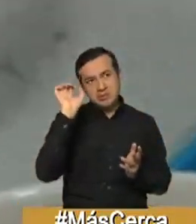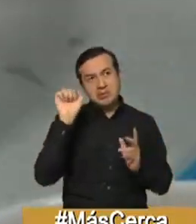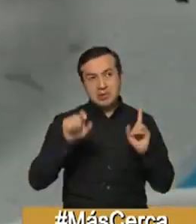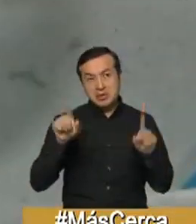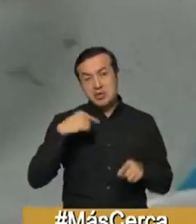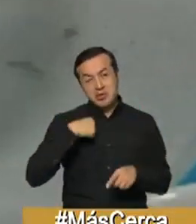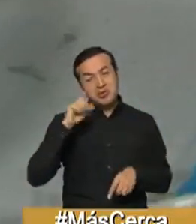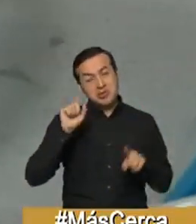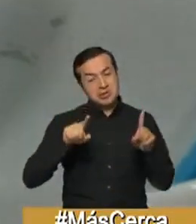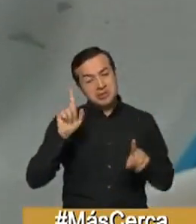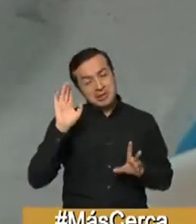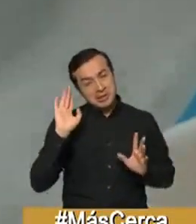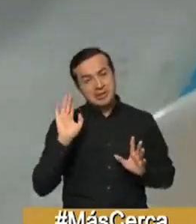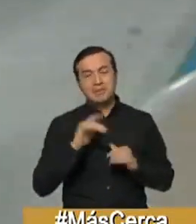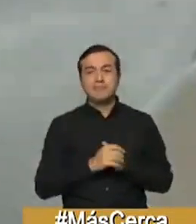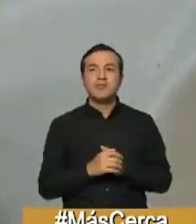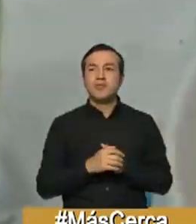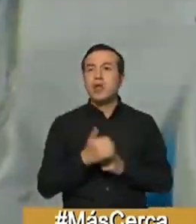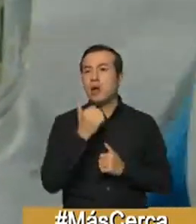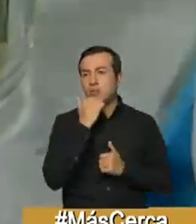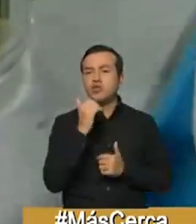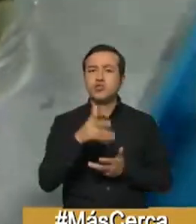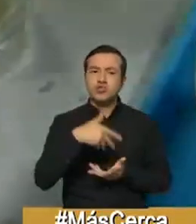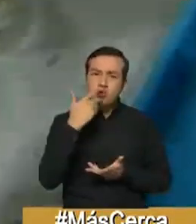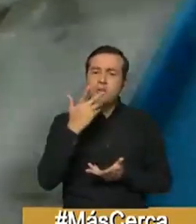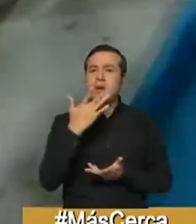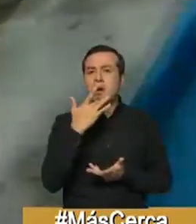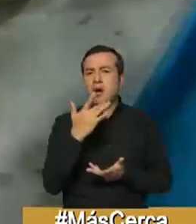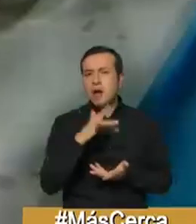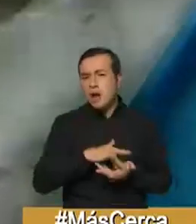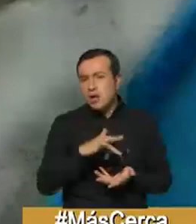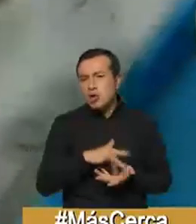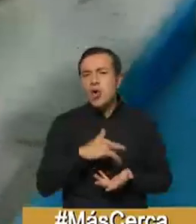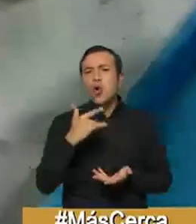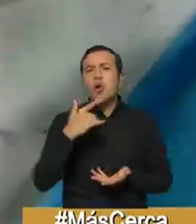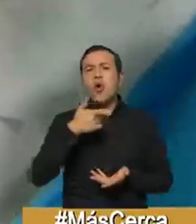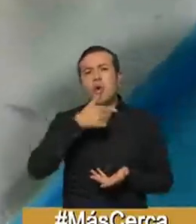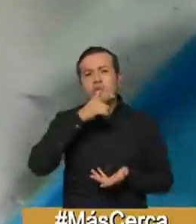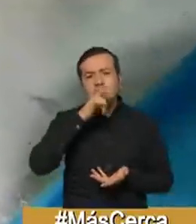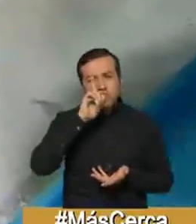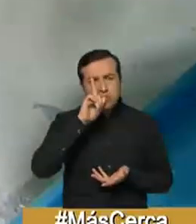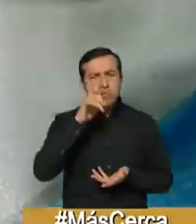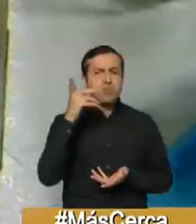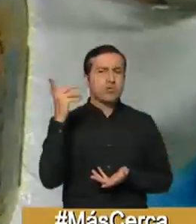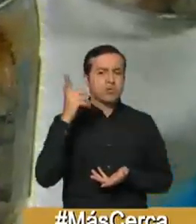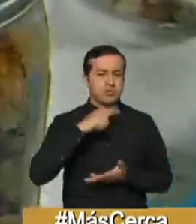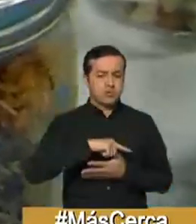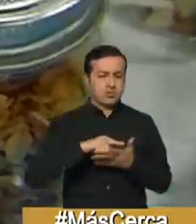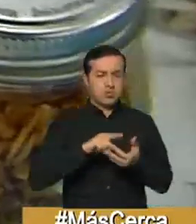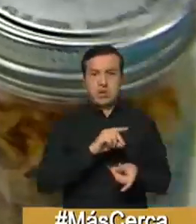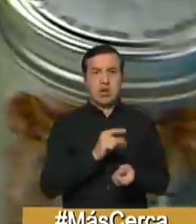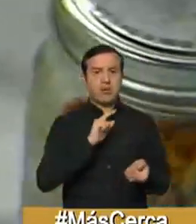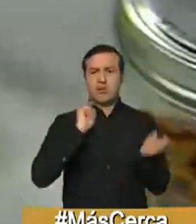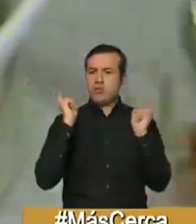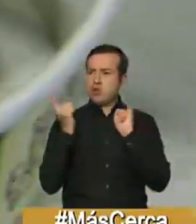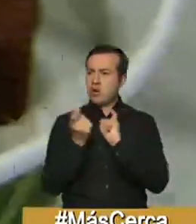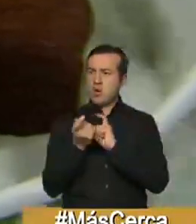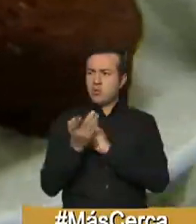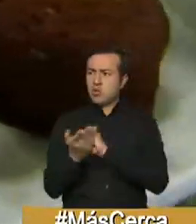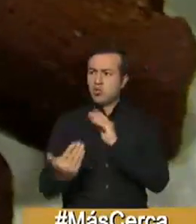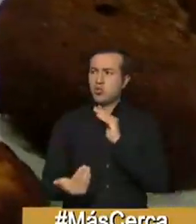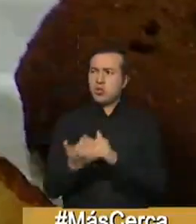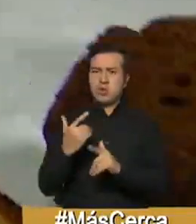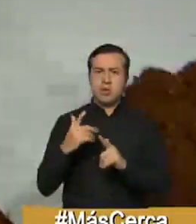sí. Ya. En el almuerzo, la sopa, el arroz, el jugo. Y esa es la forma de comer. ¿Cómo de un rato a otro yo hago este cambio